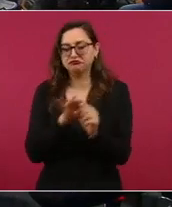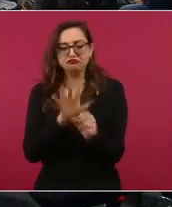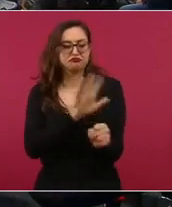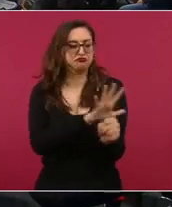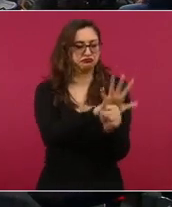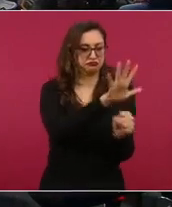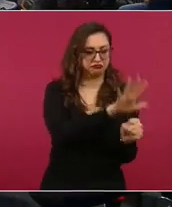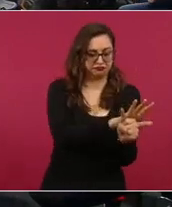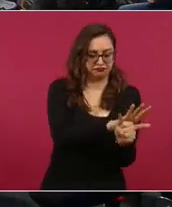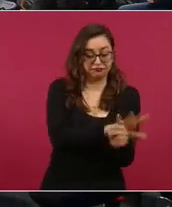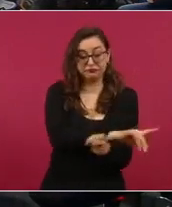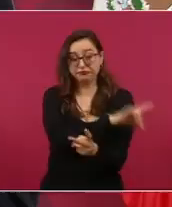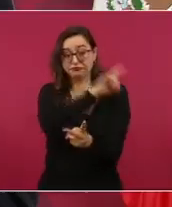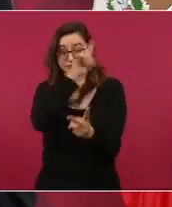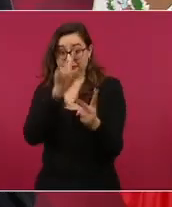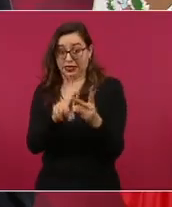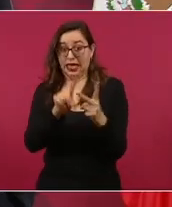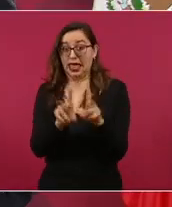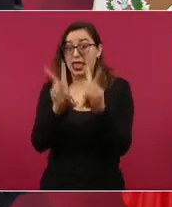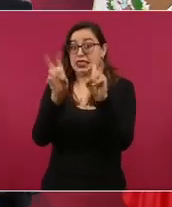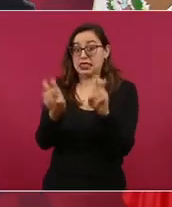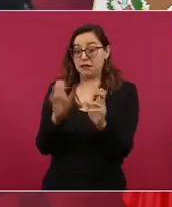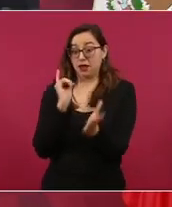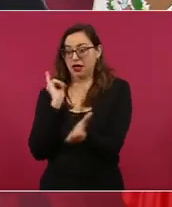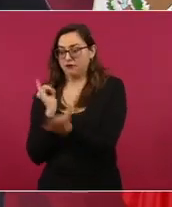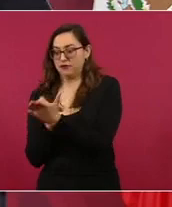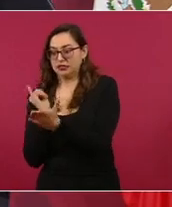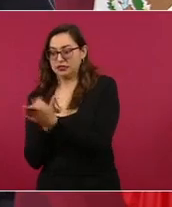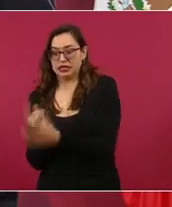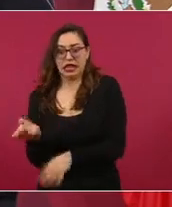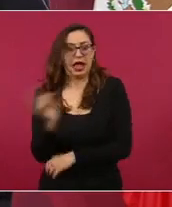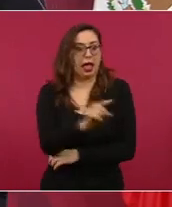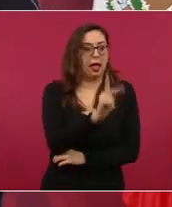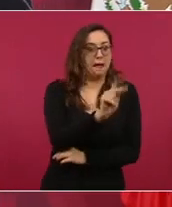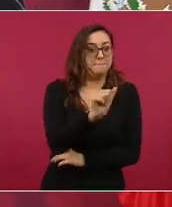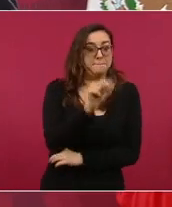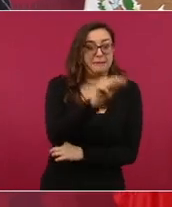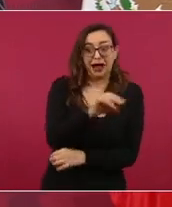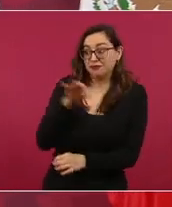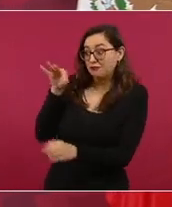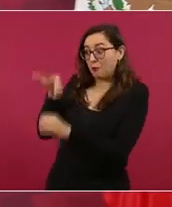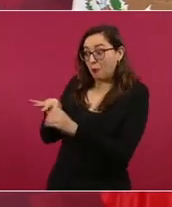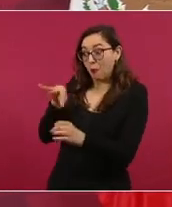La fiscal no la puede votar el PAN